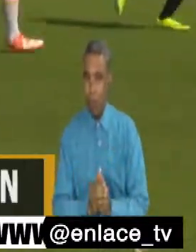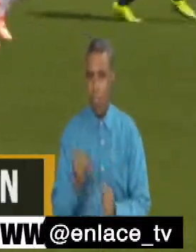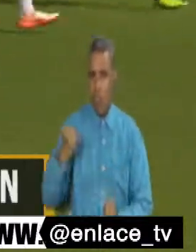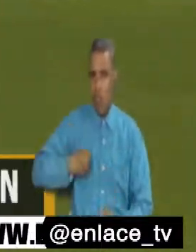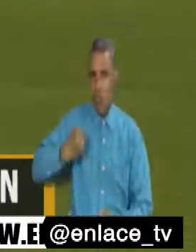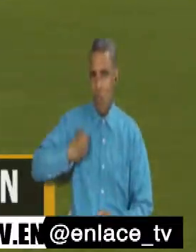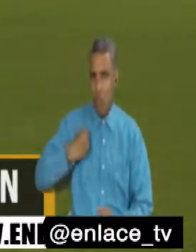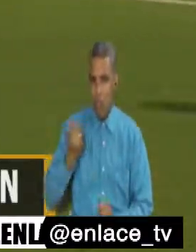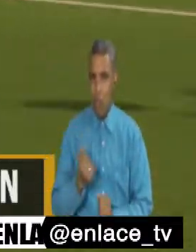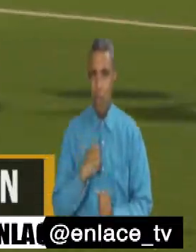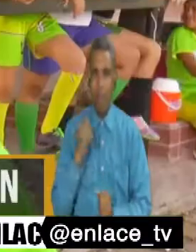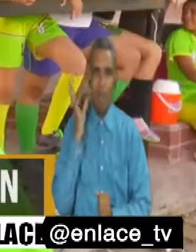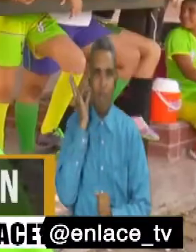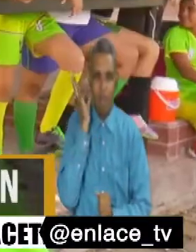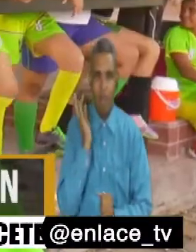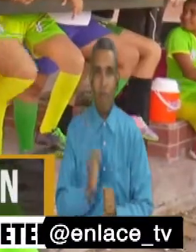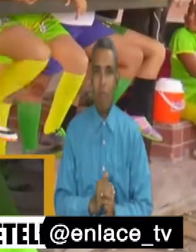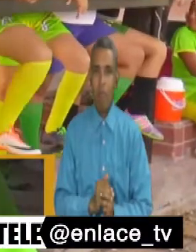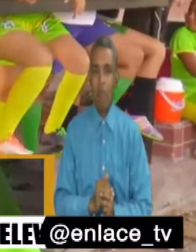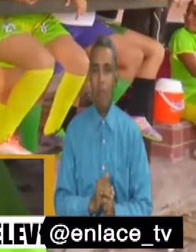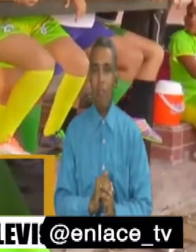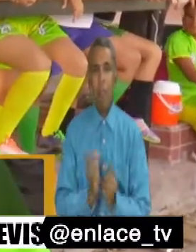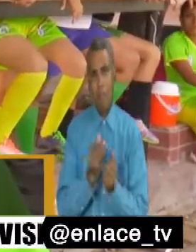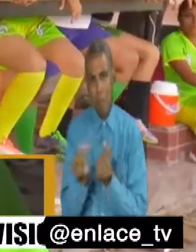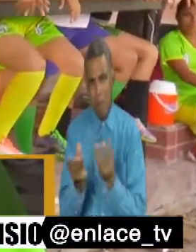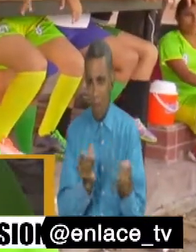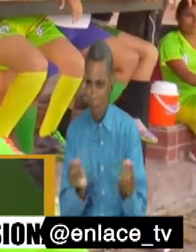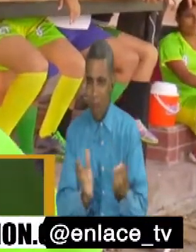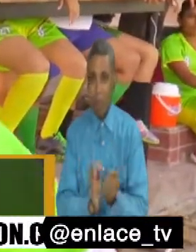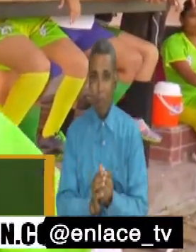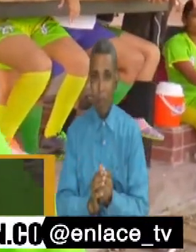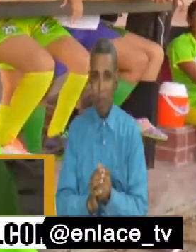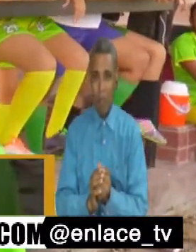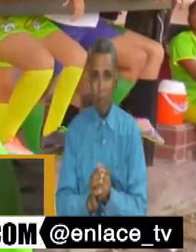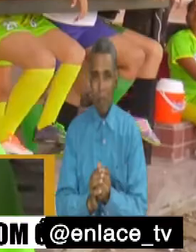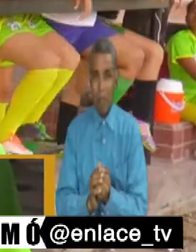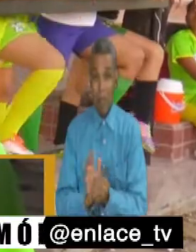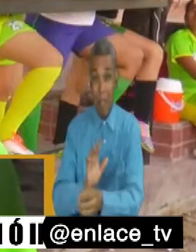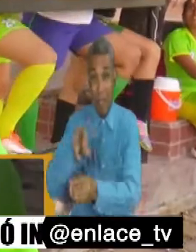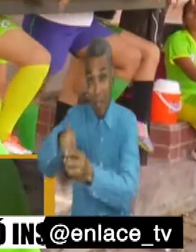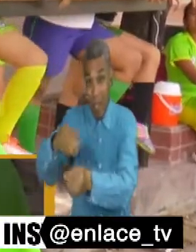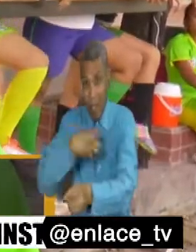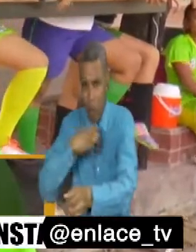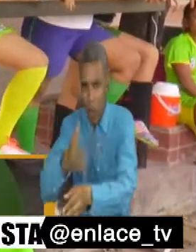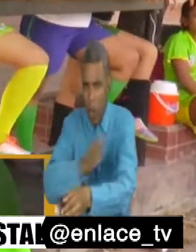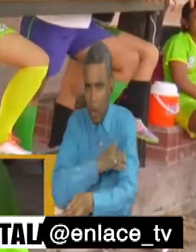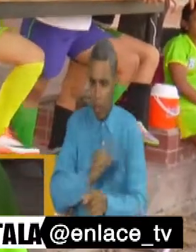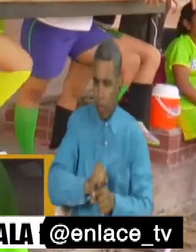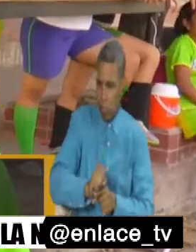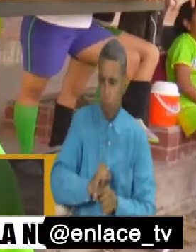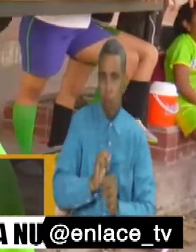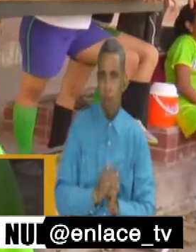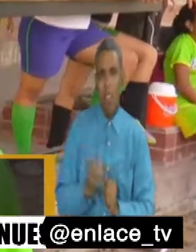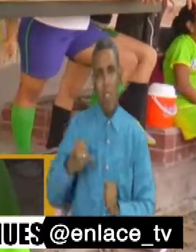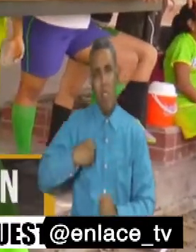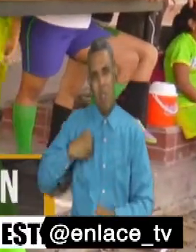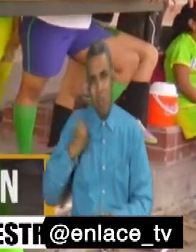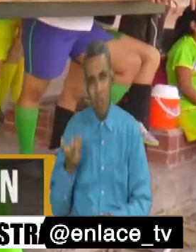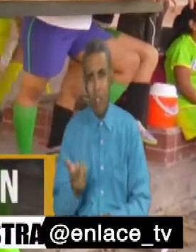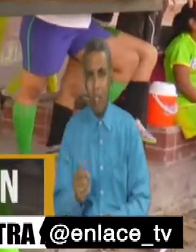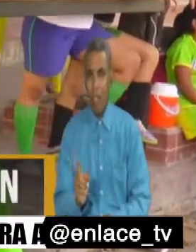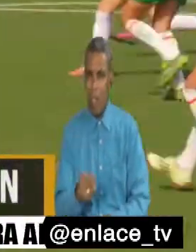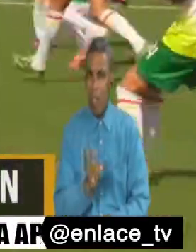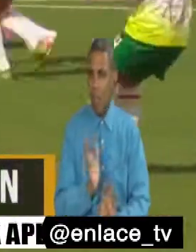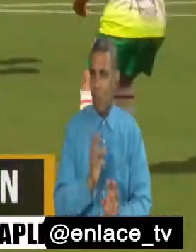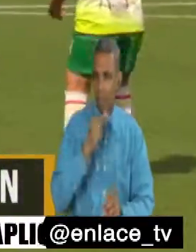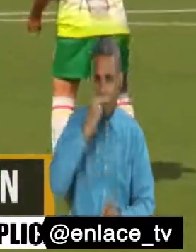con equipos de minifútbol femenino. Sí, pues estamos trabajando con las categorías juveniles, prejuveniles, que es la que pues aquí en Barranca